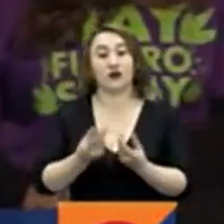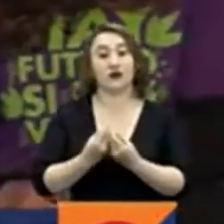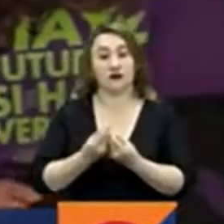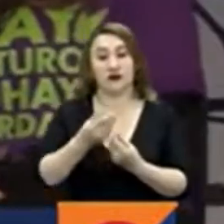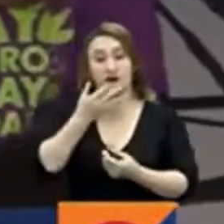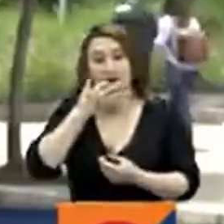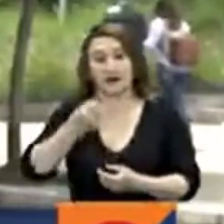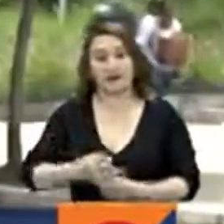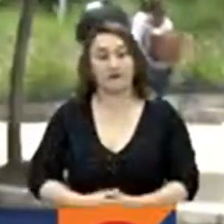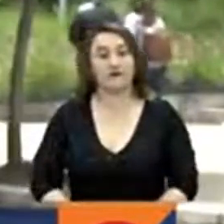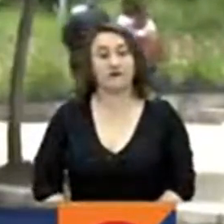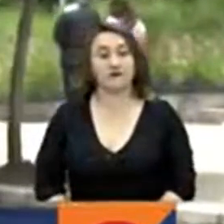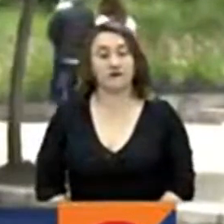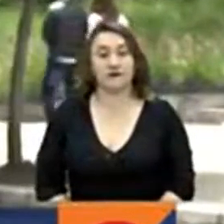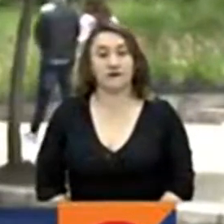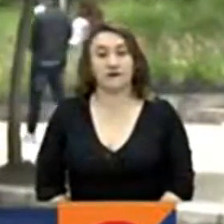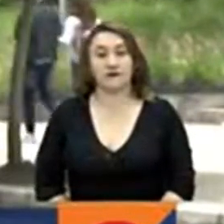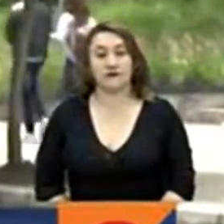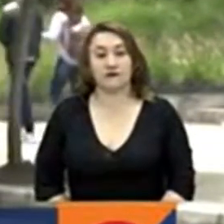Verdad.